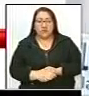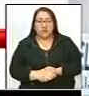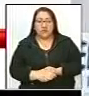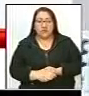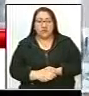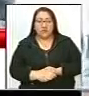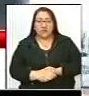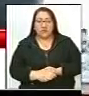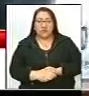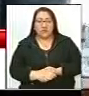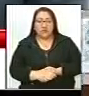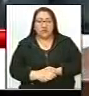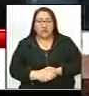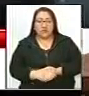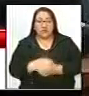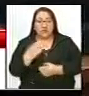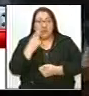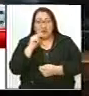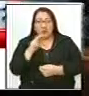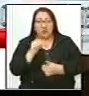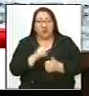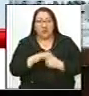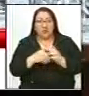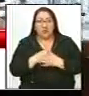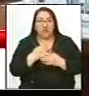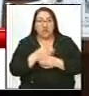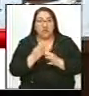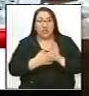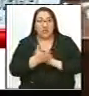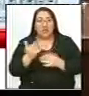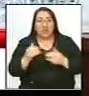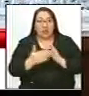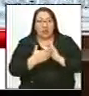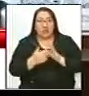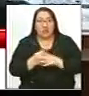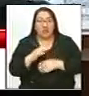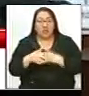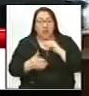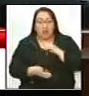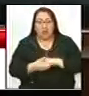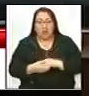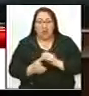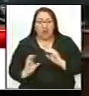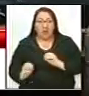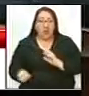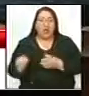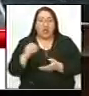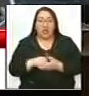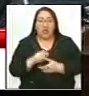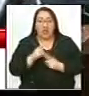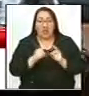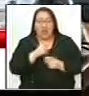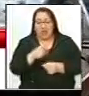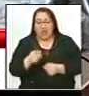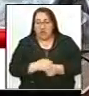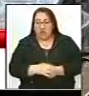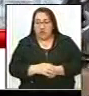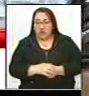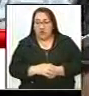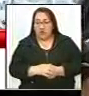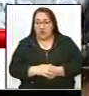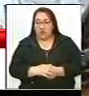Lo único que tendríamos que ver que si el esquema de salida está contemplado dentro de los convenios, o habría que agregar algo dentro de ellos, y